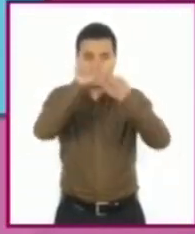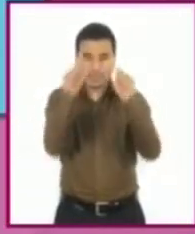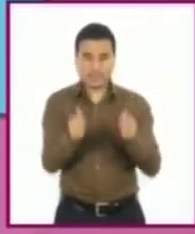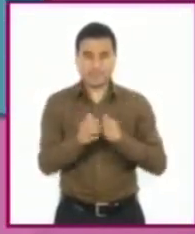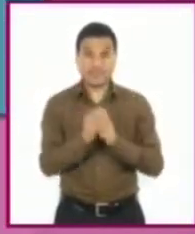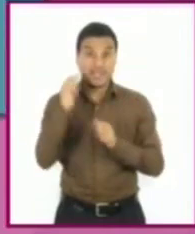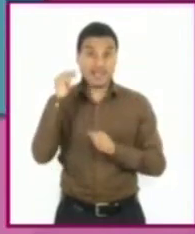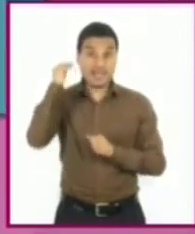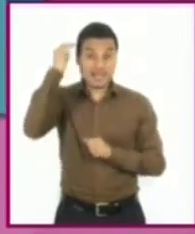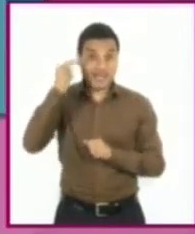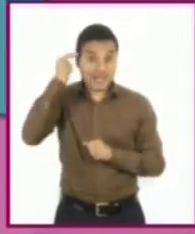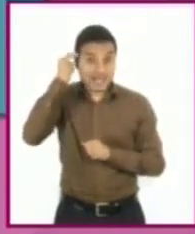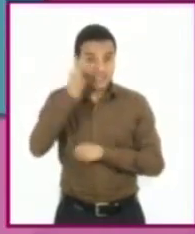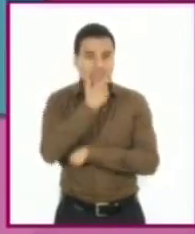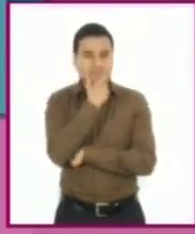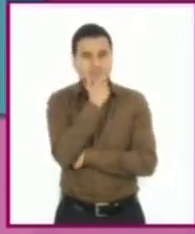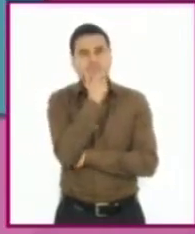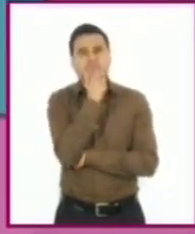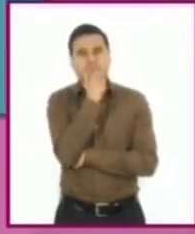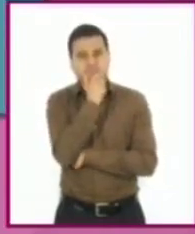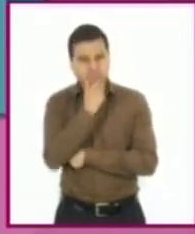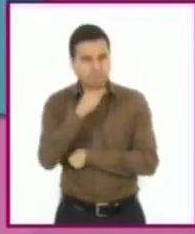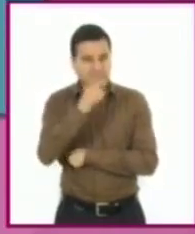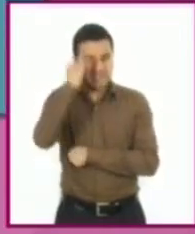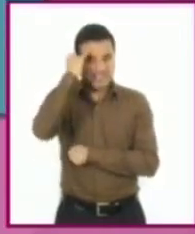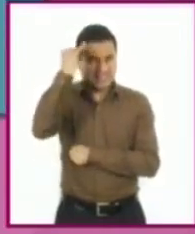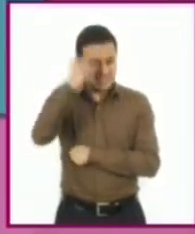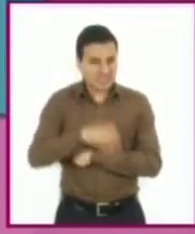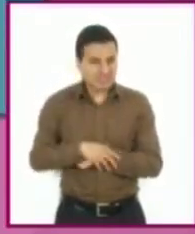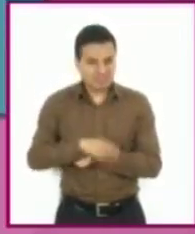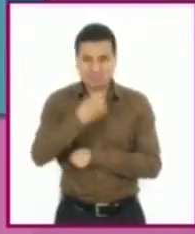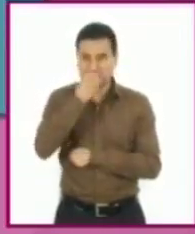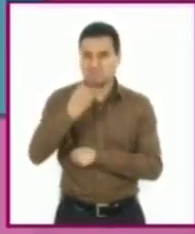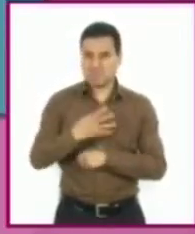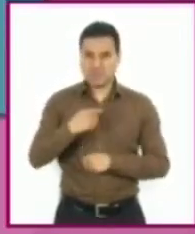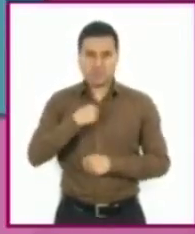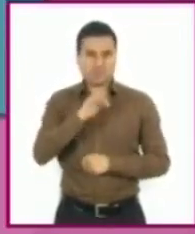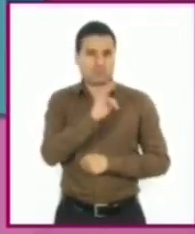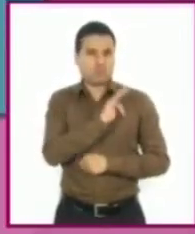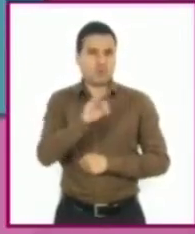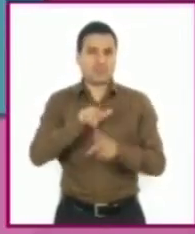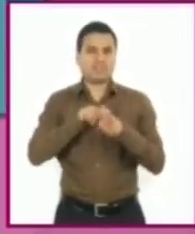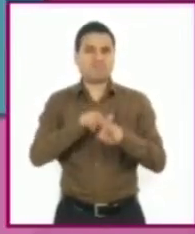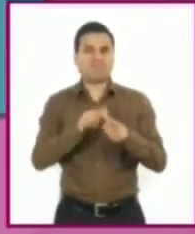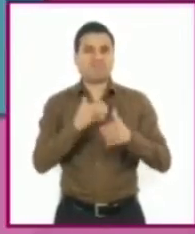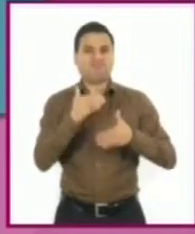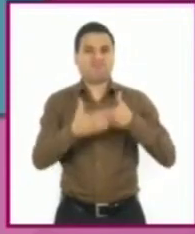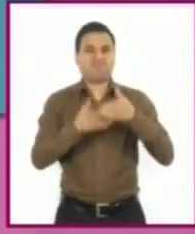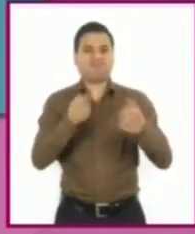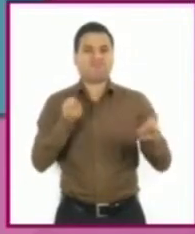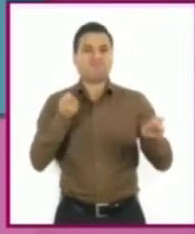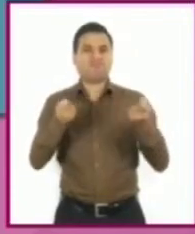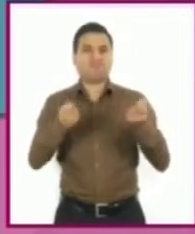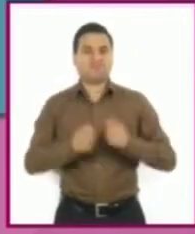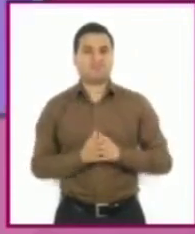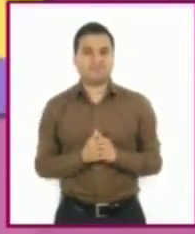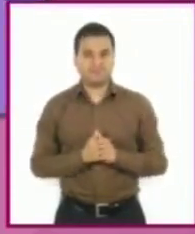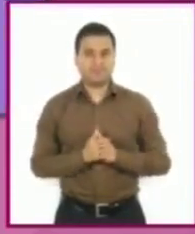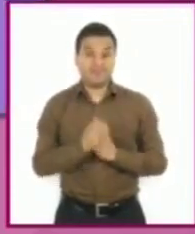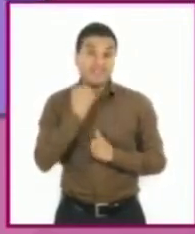como estrategia las ideas de la Ilustración para mantener sus privilegios e intentaron armonizar la tradición con la